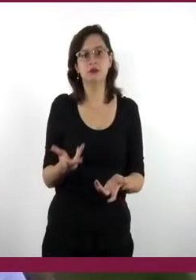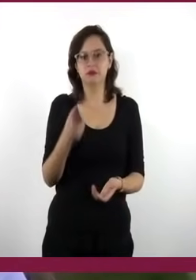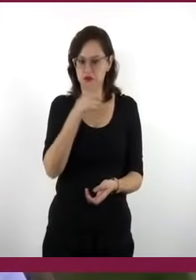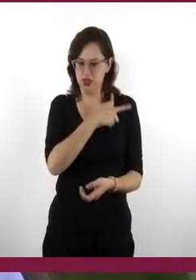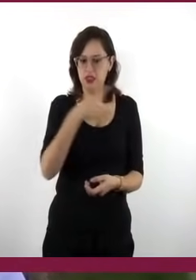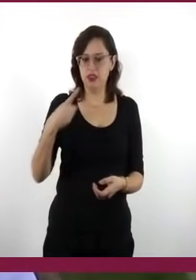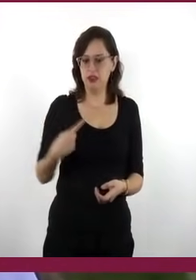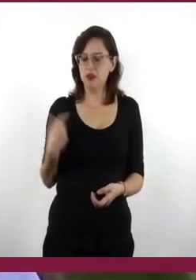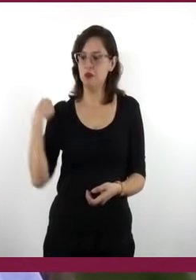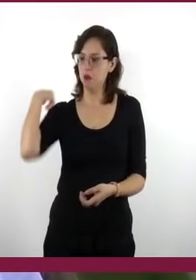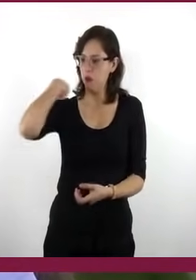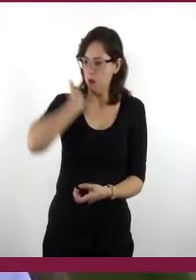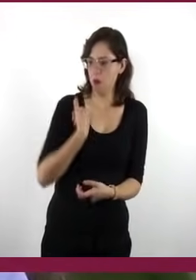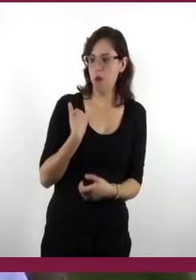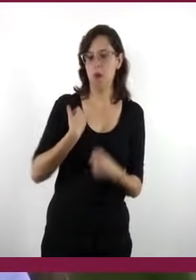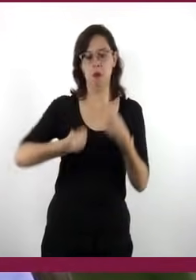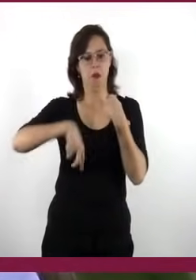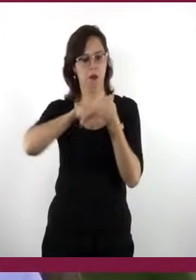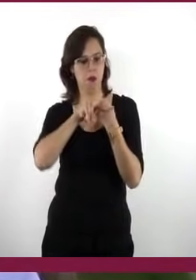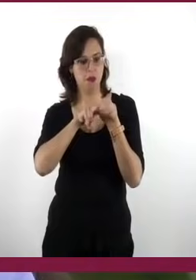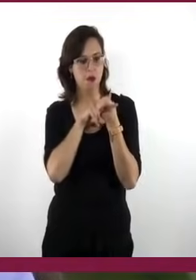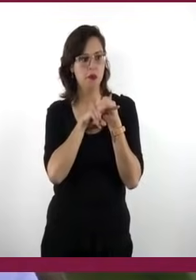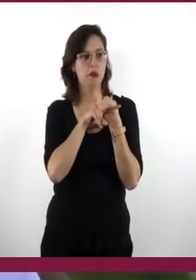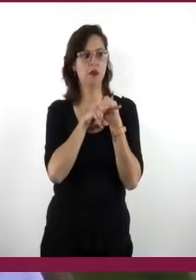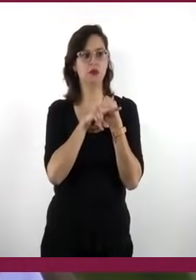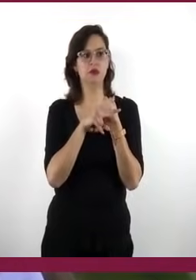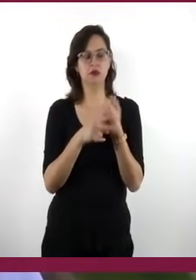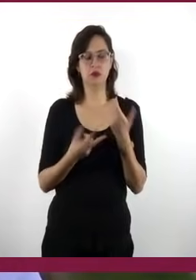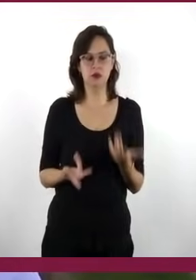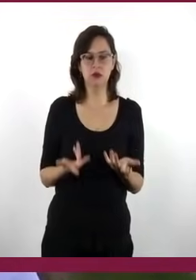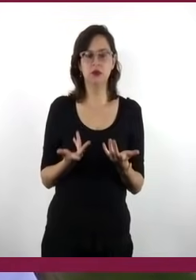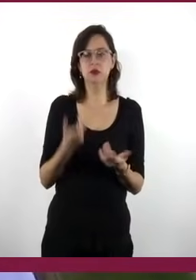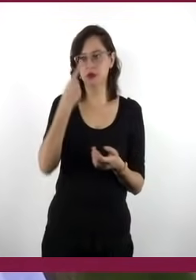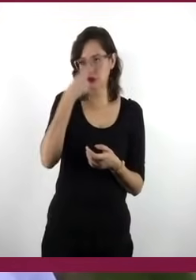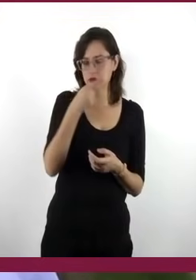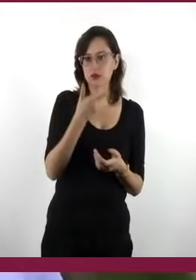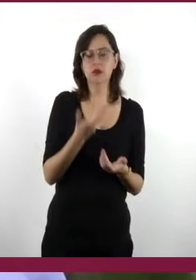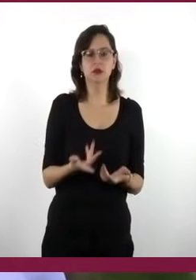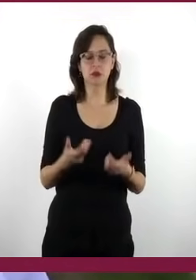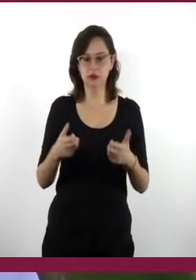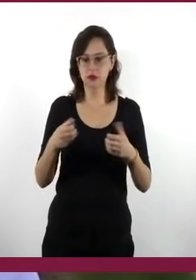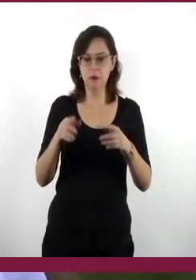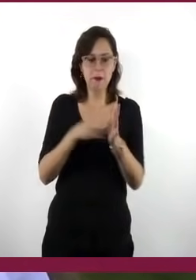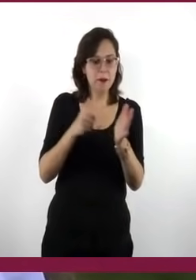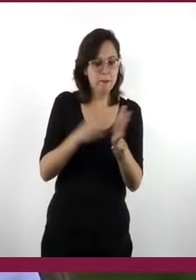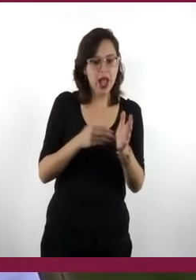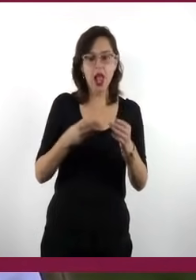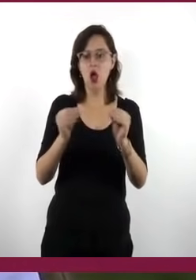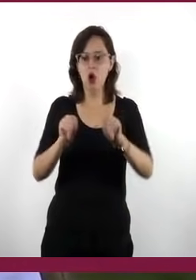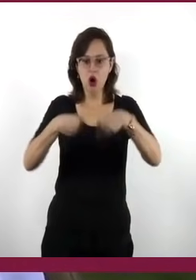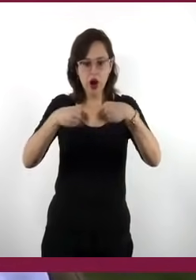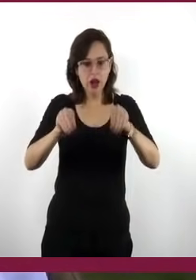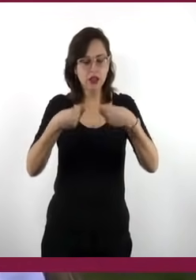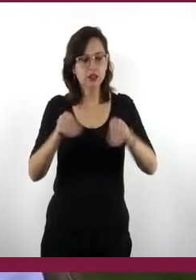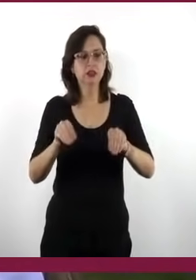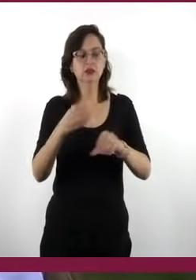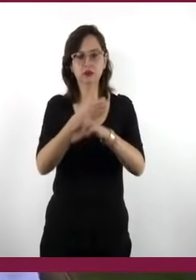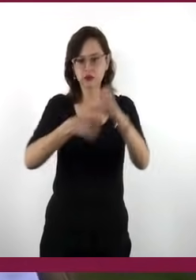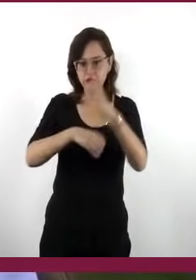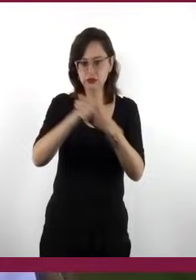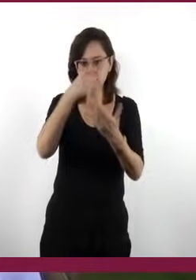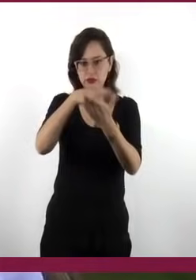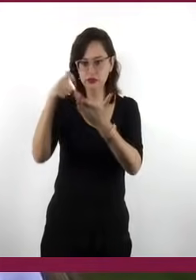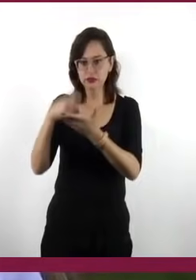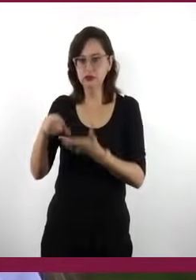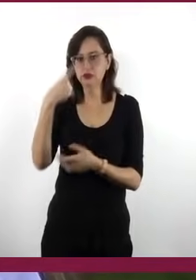un termo, una bolsa de papel para ir o de cartón o para ir a comprar sus cosas, para